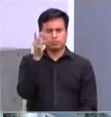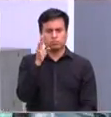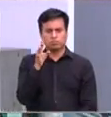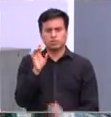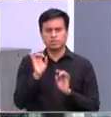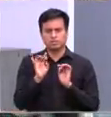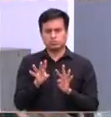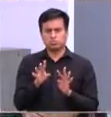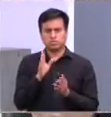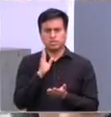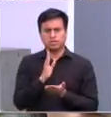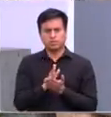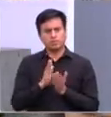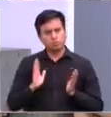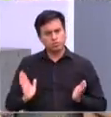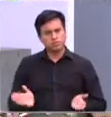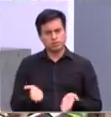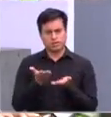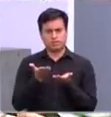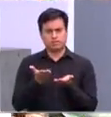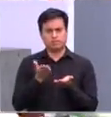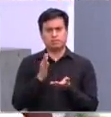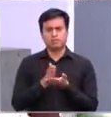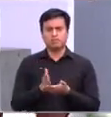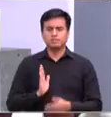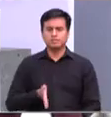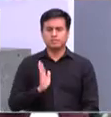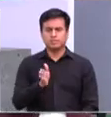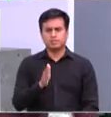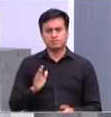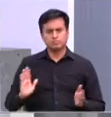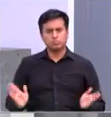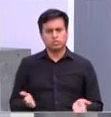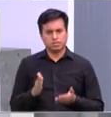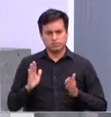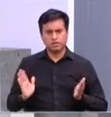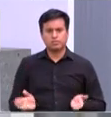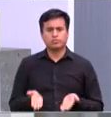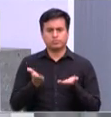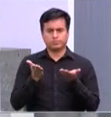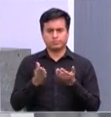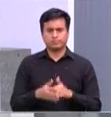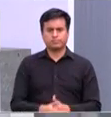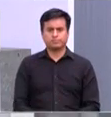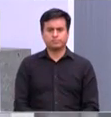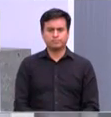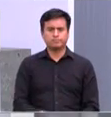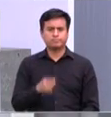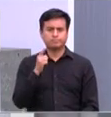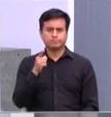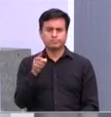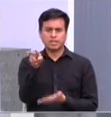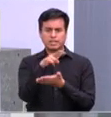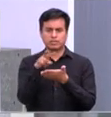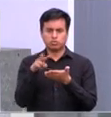hecho debe motivar y nos debe seguir motivando a una